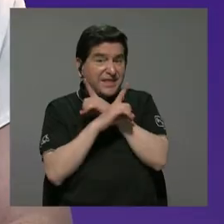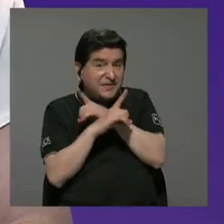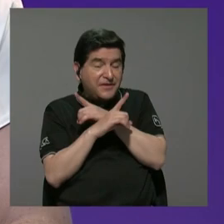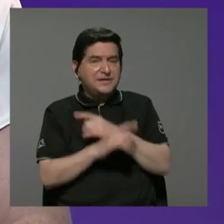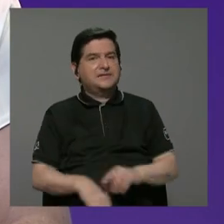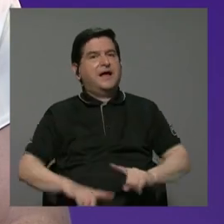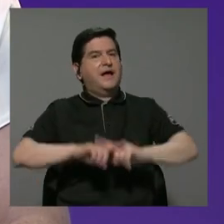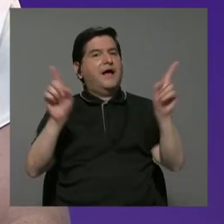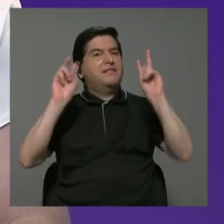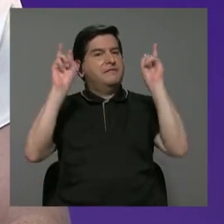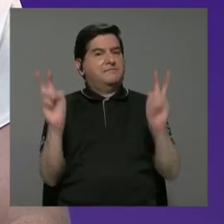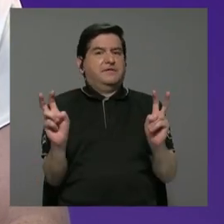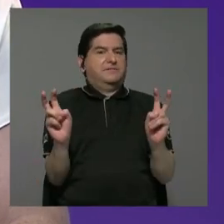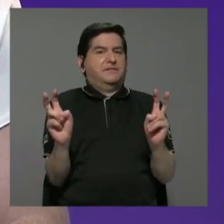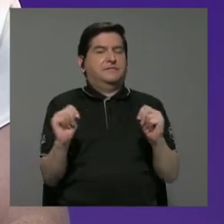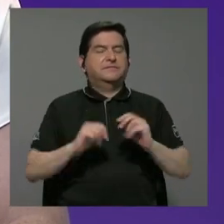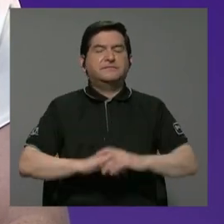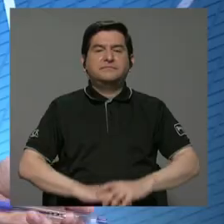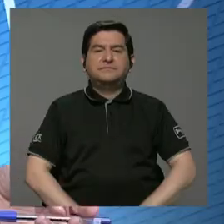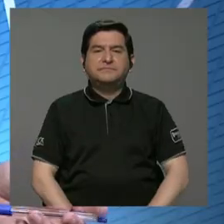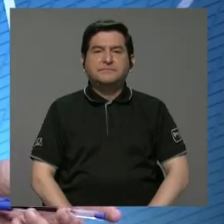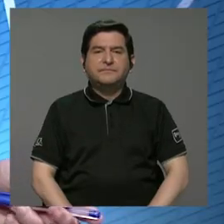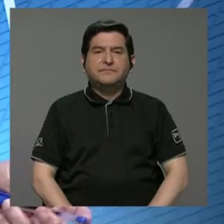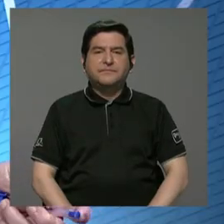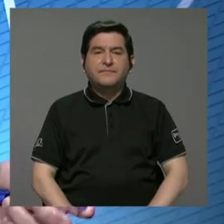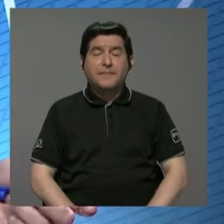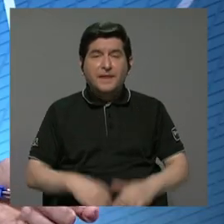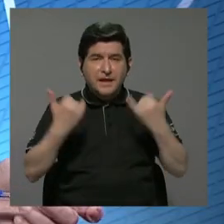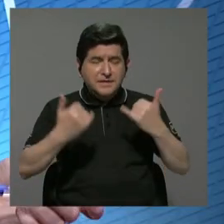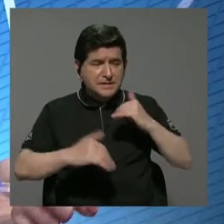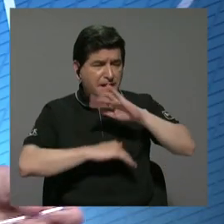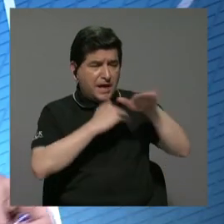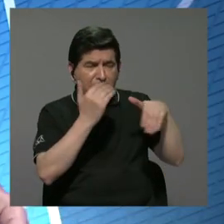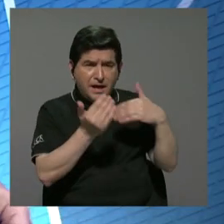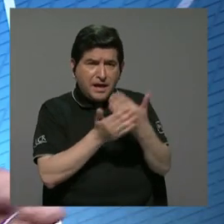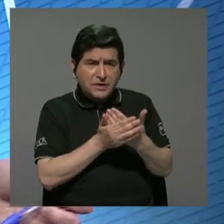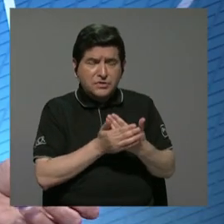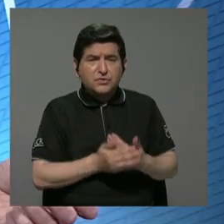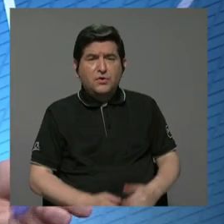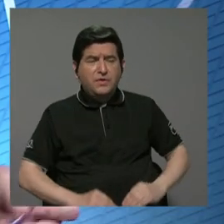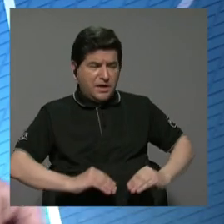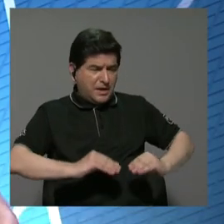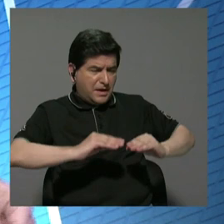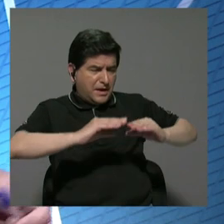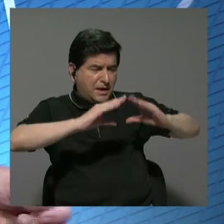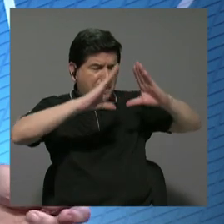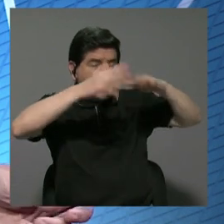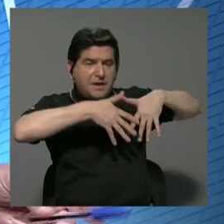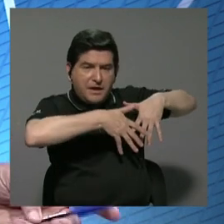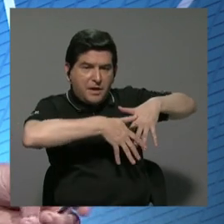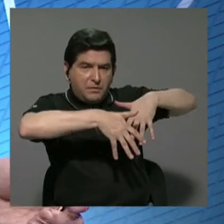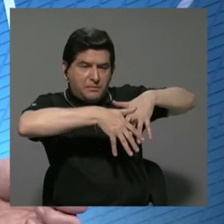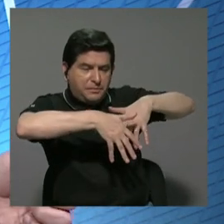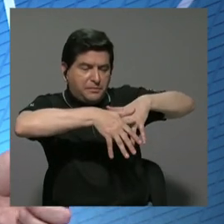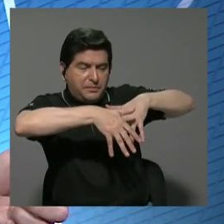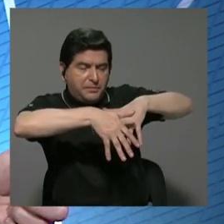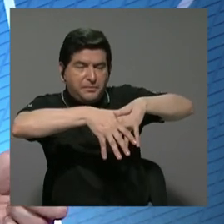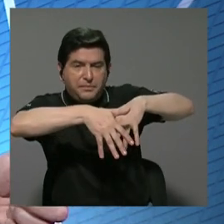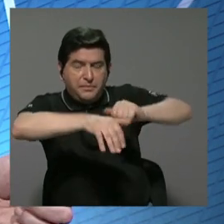es otro tema. Sí, y bueno, a lo largo de todo esta, de esta mañana, de esta larga jornada que ha